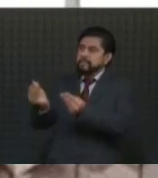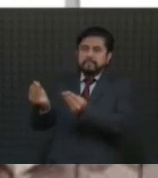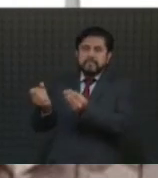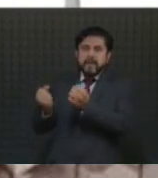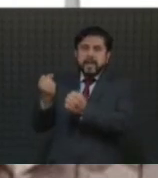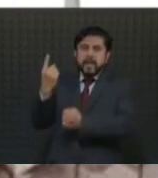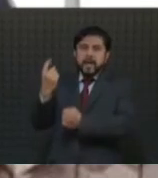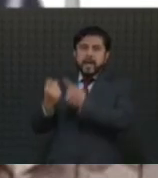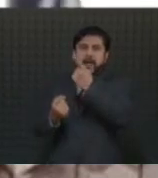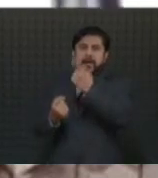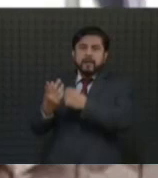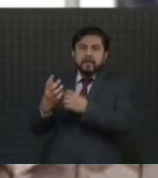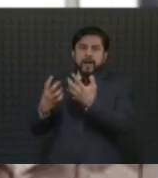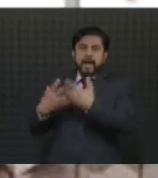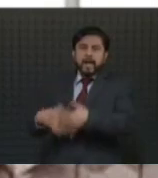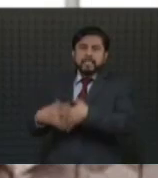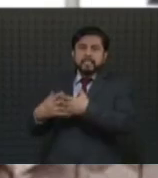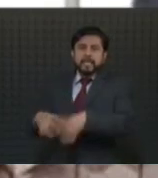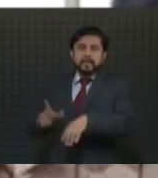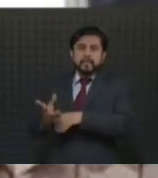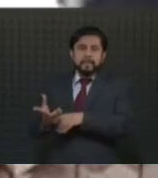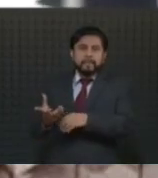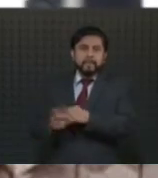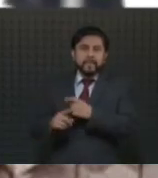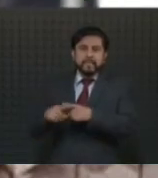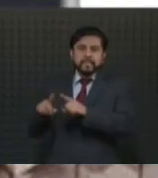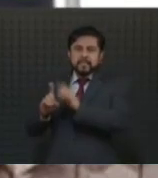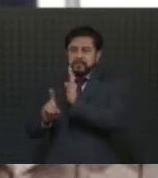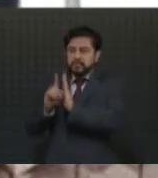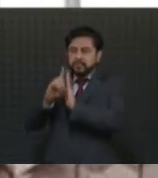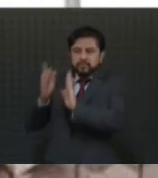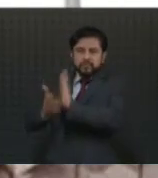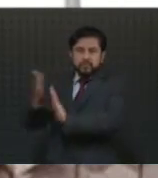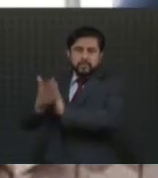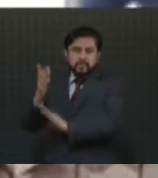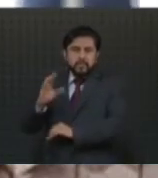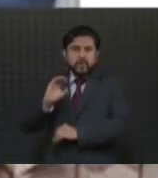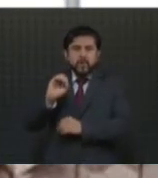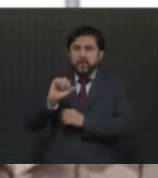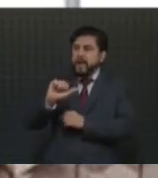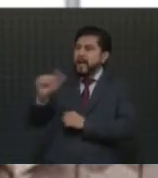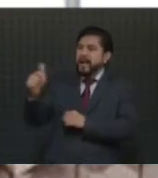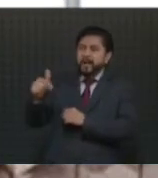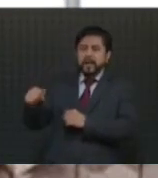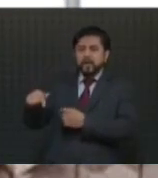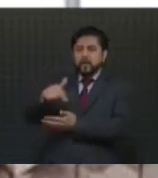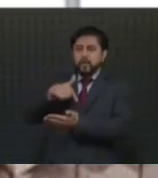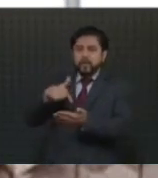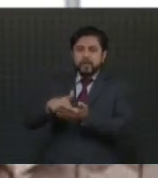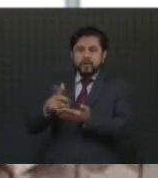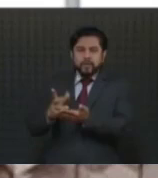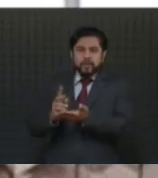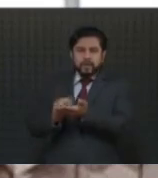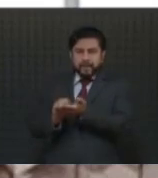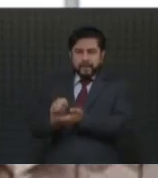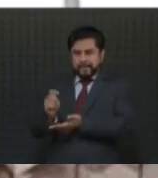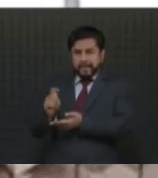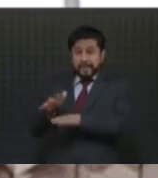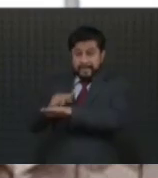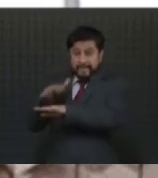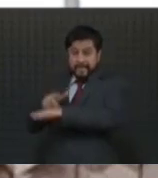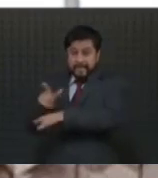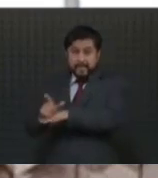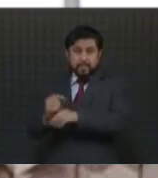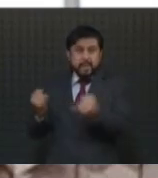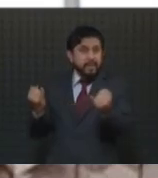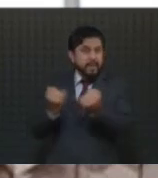inmobiliarios. De igual manera en Tlalpan querían hacer la ciudad de la salud, que no era más que entregar espacio público para